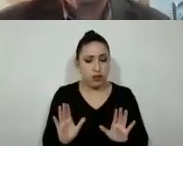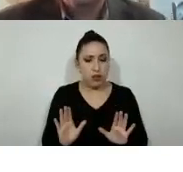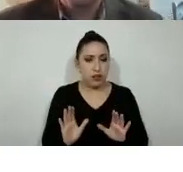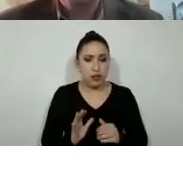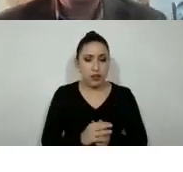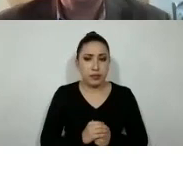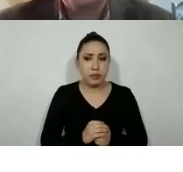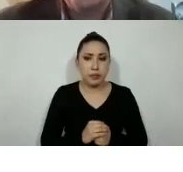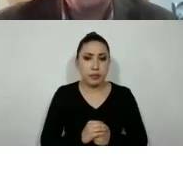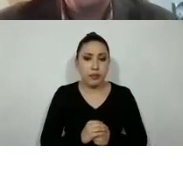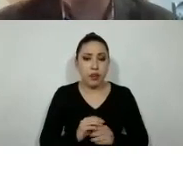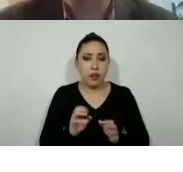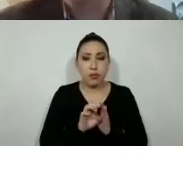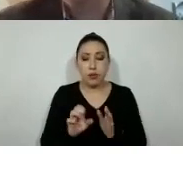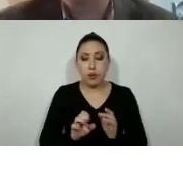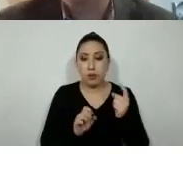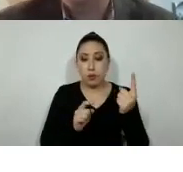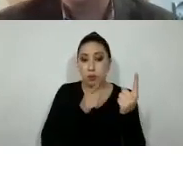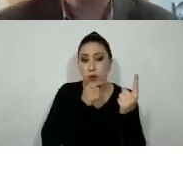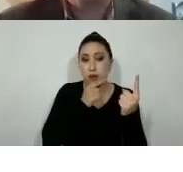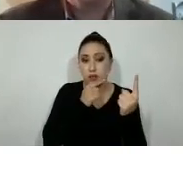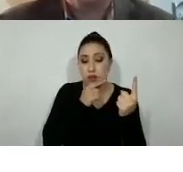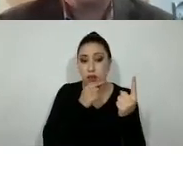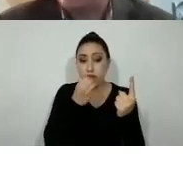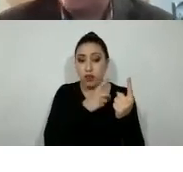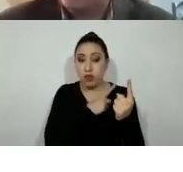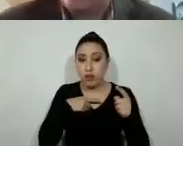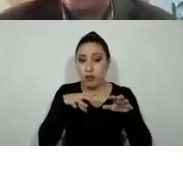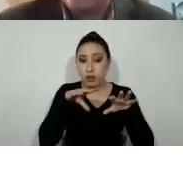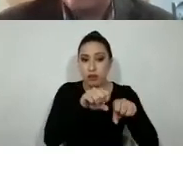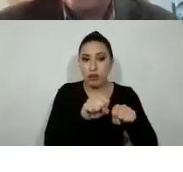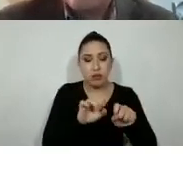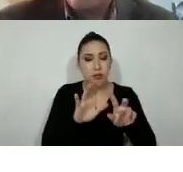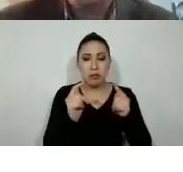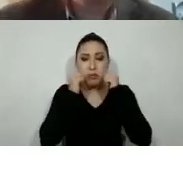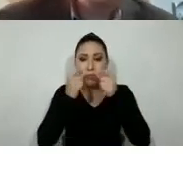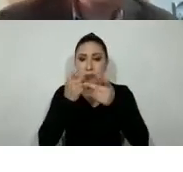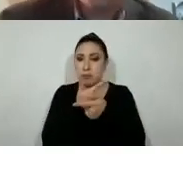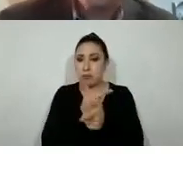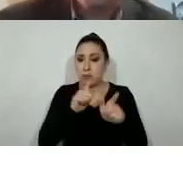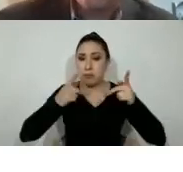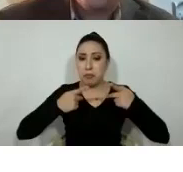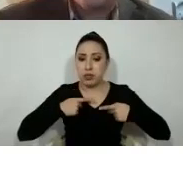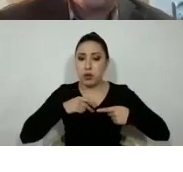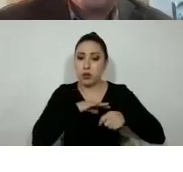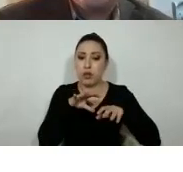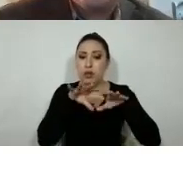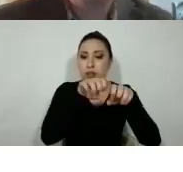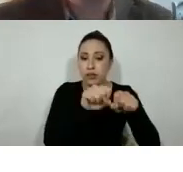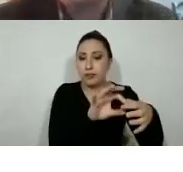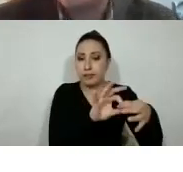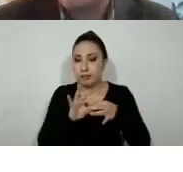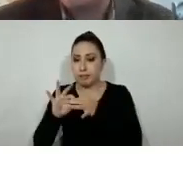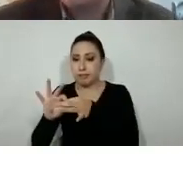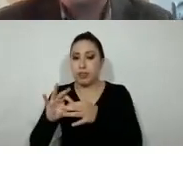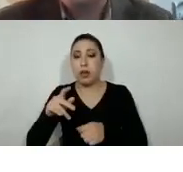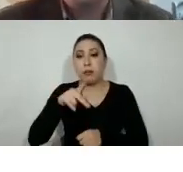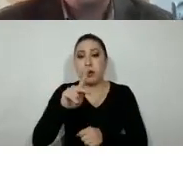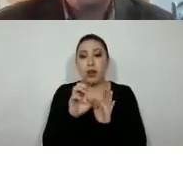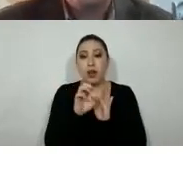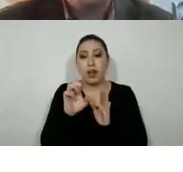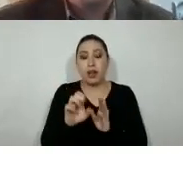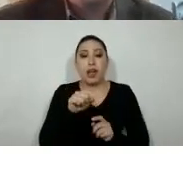una persona policía puede hacer una detención, la puede hacer cualquier persona. Lo que sí no puede cualquier persona es entregarla en la